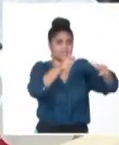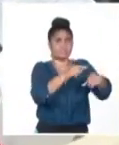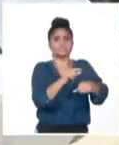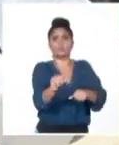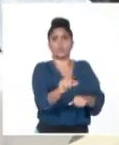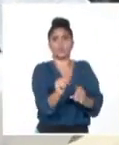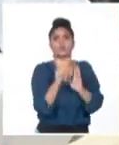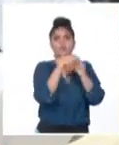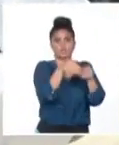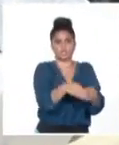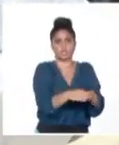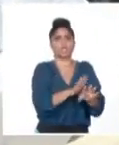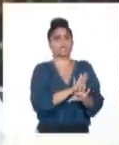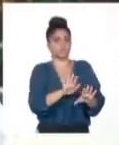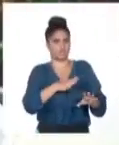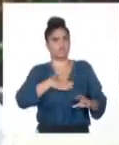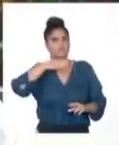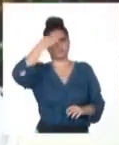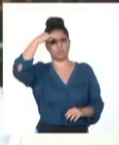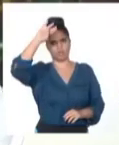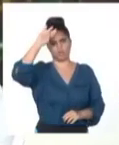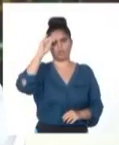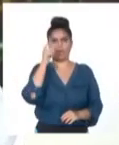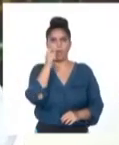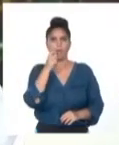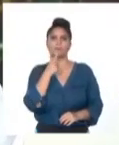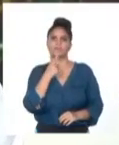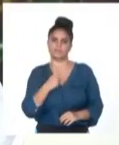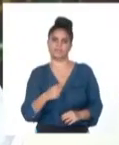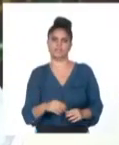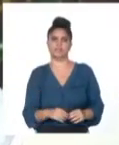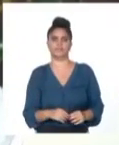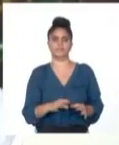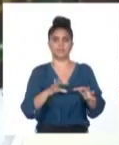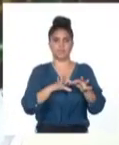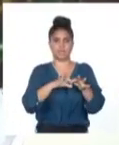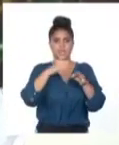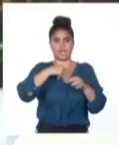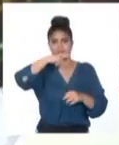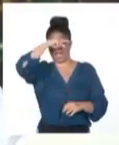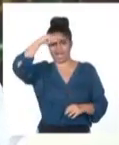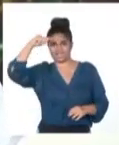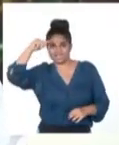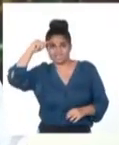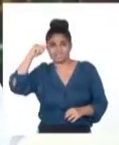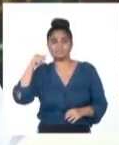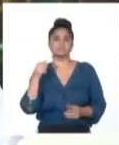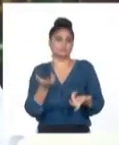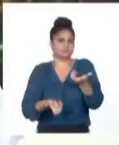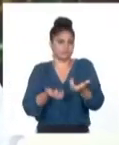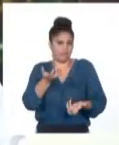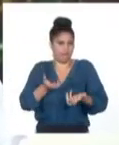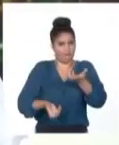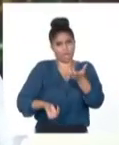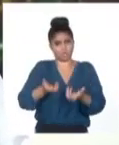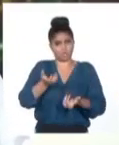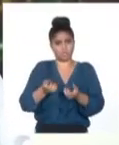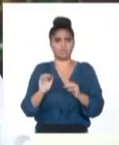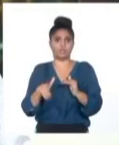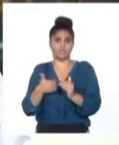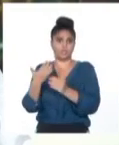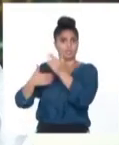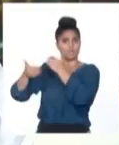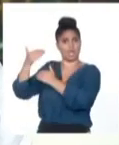llegadas al país. El gas licuado, días anteriores que entró un buque de importación, que entró primero